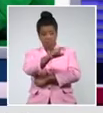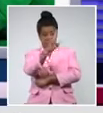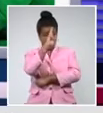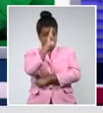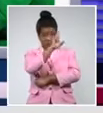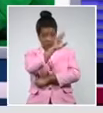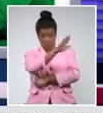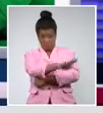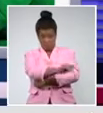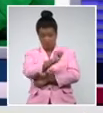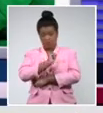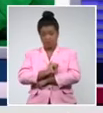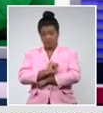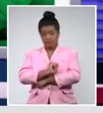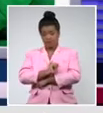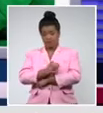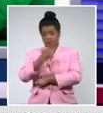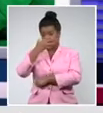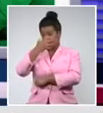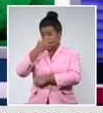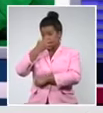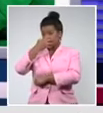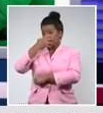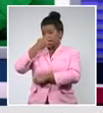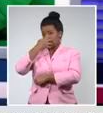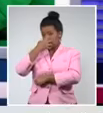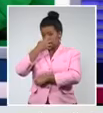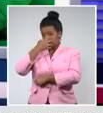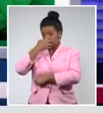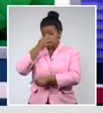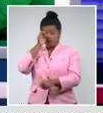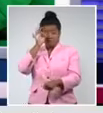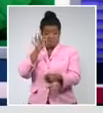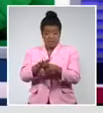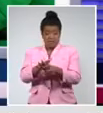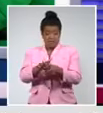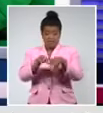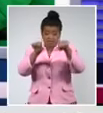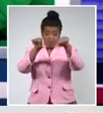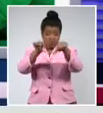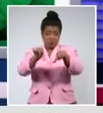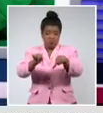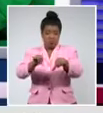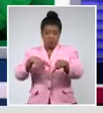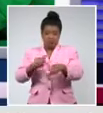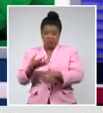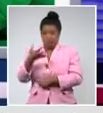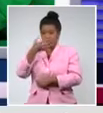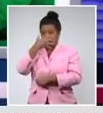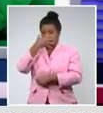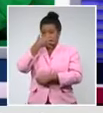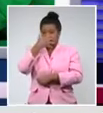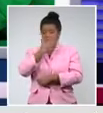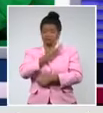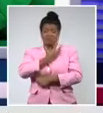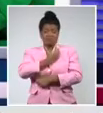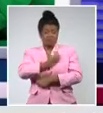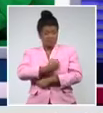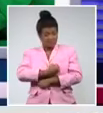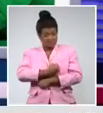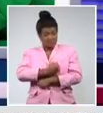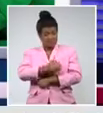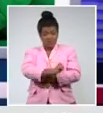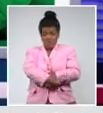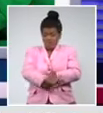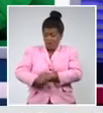mantener ventilación mecánica a partir de un momento determinado, y lamentablemente, a pesar de los protocolos